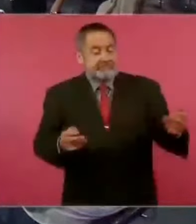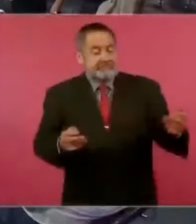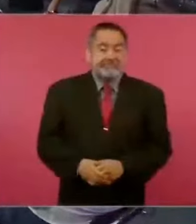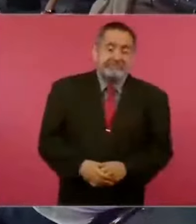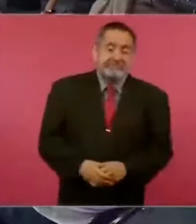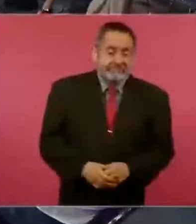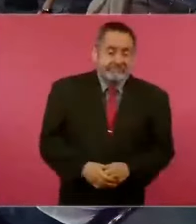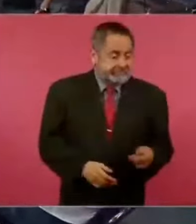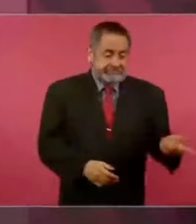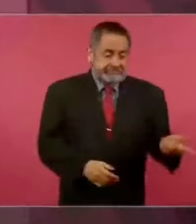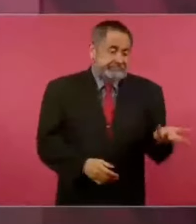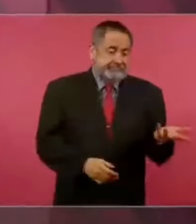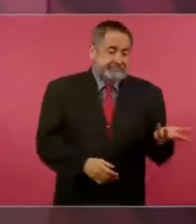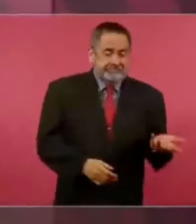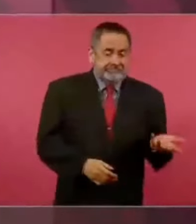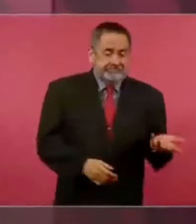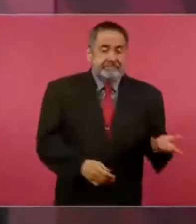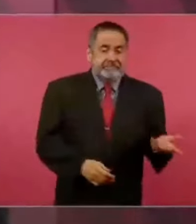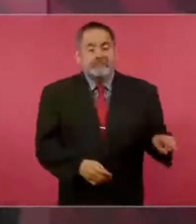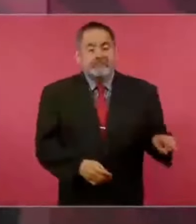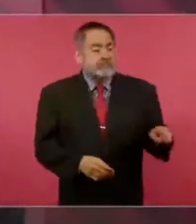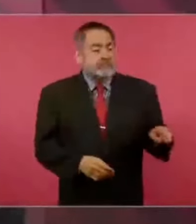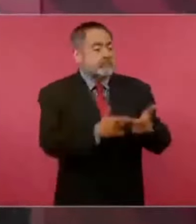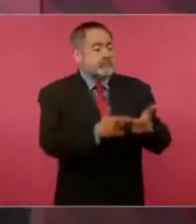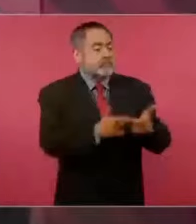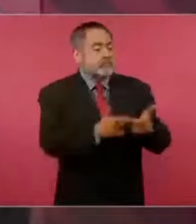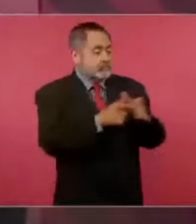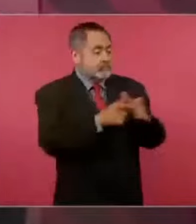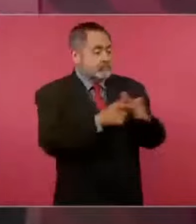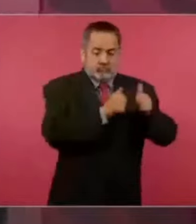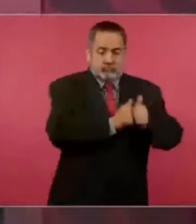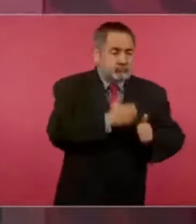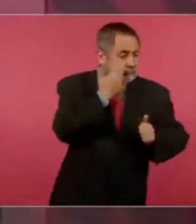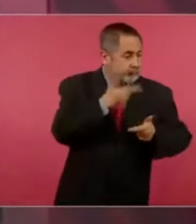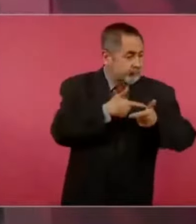para el bloque conservador